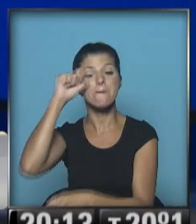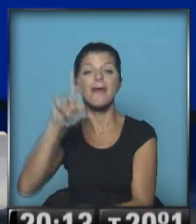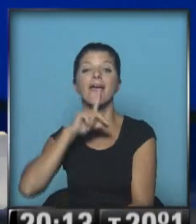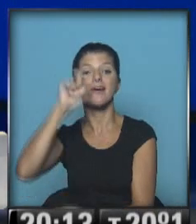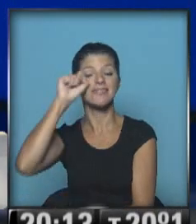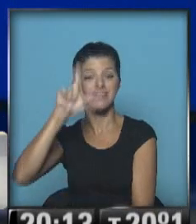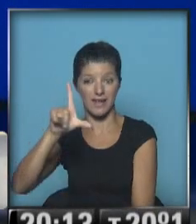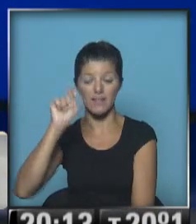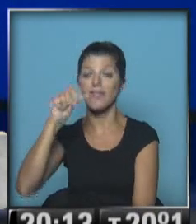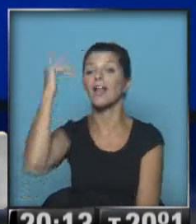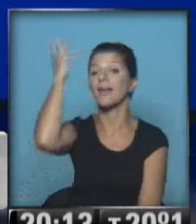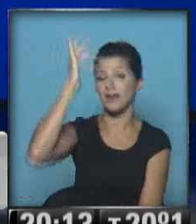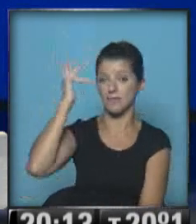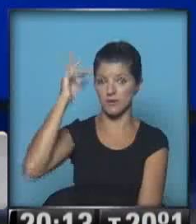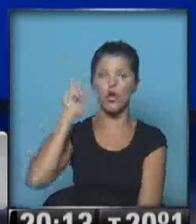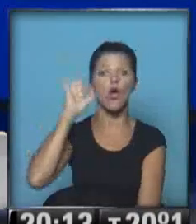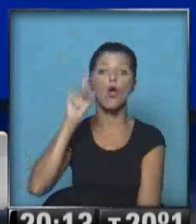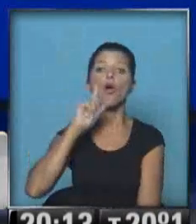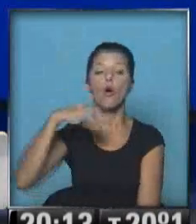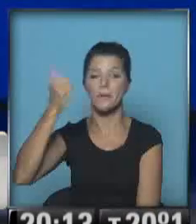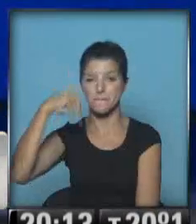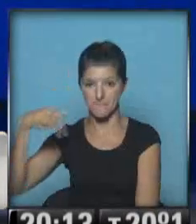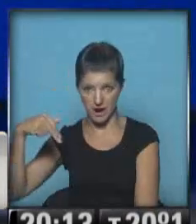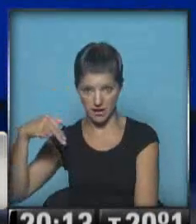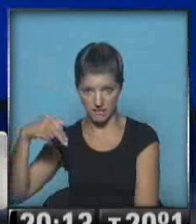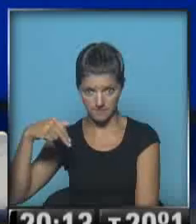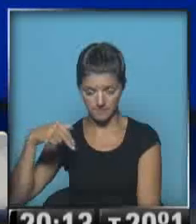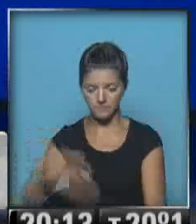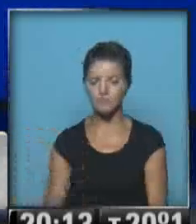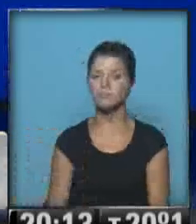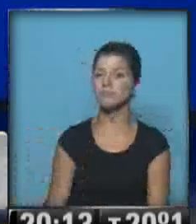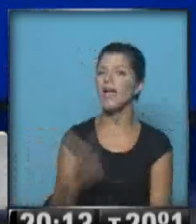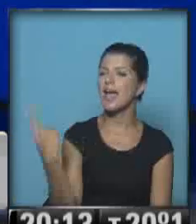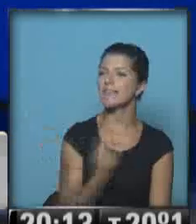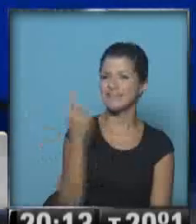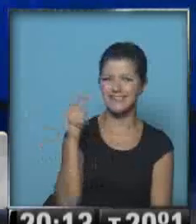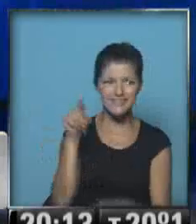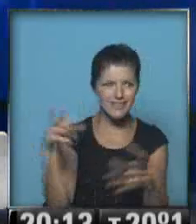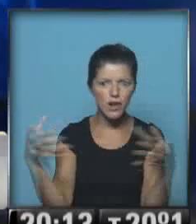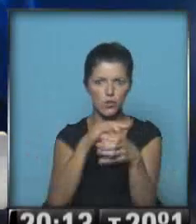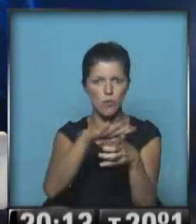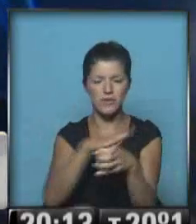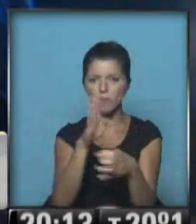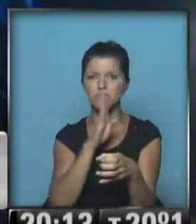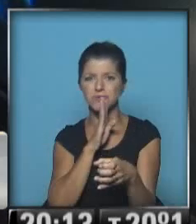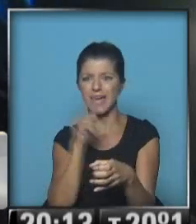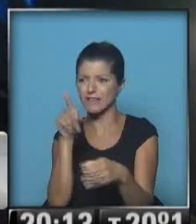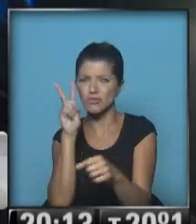dirige el rabino Daniel goldman la los dirigentes de la comunidad judía que aparecen